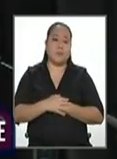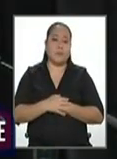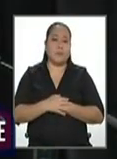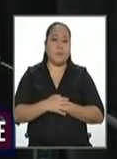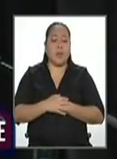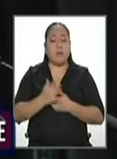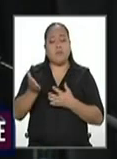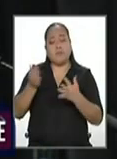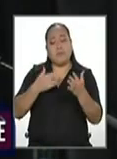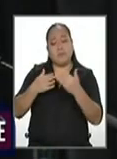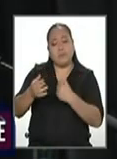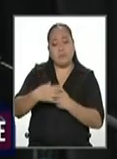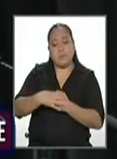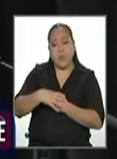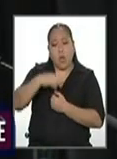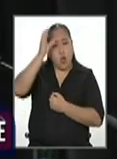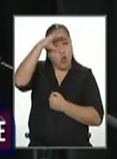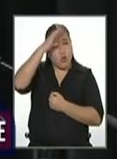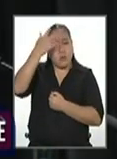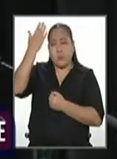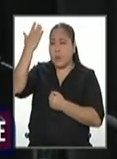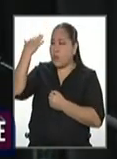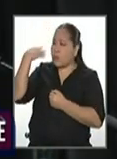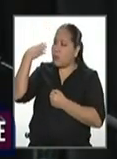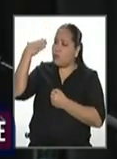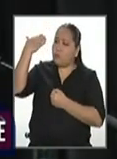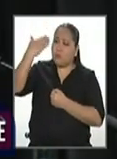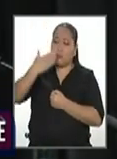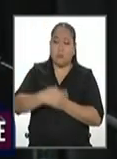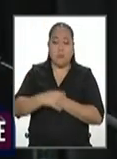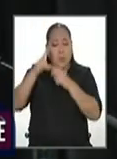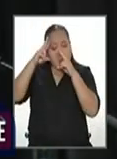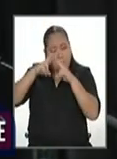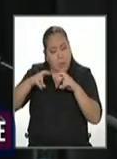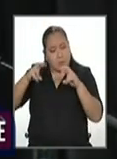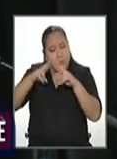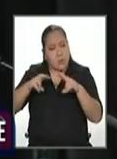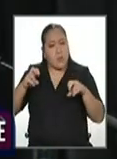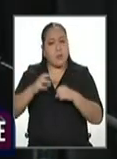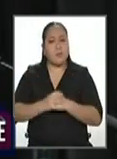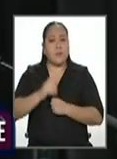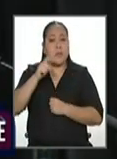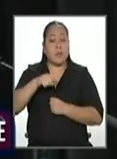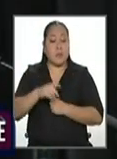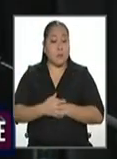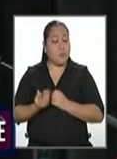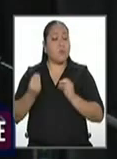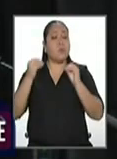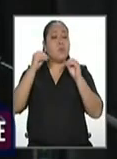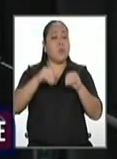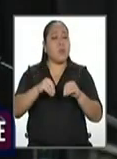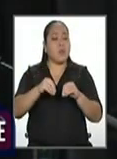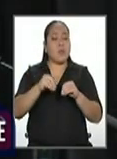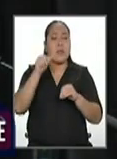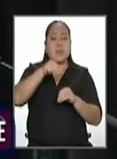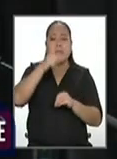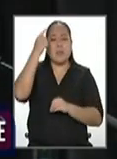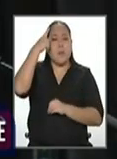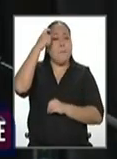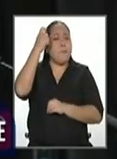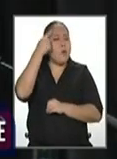recuperar los conocimientos que tenemos, investigar. Tenemos que llevar adelante estas políticas